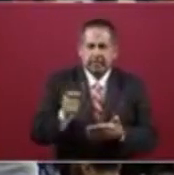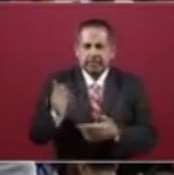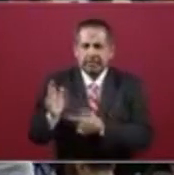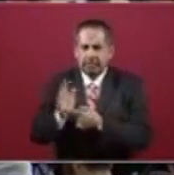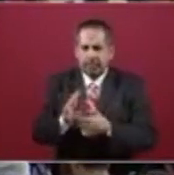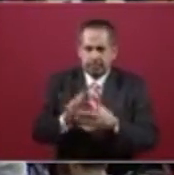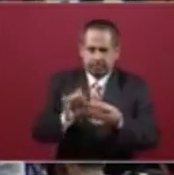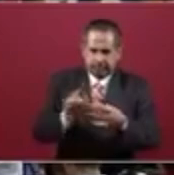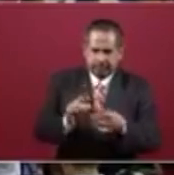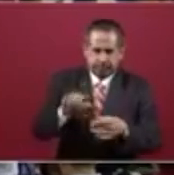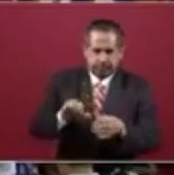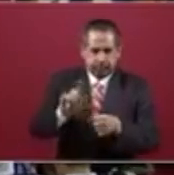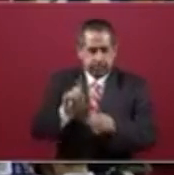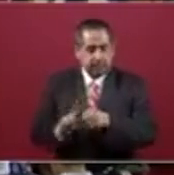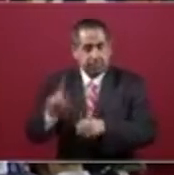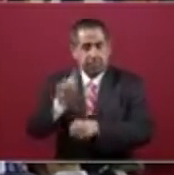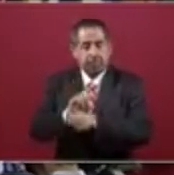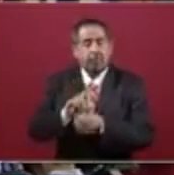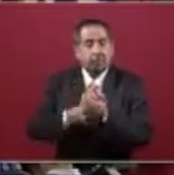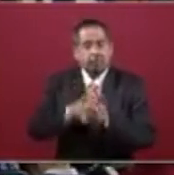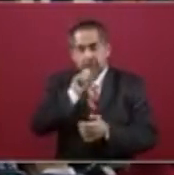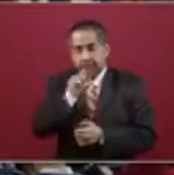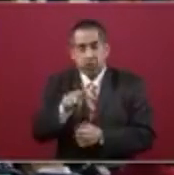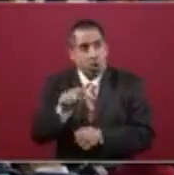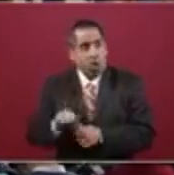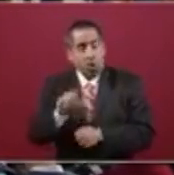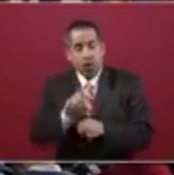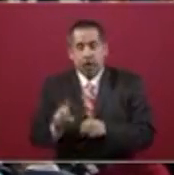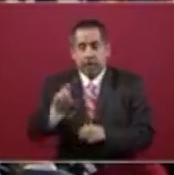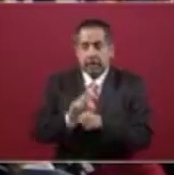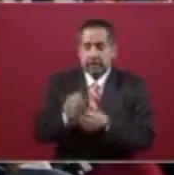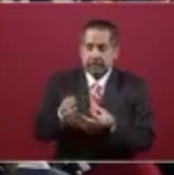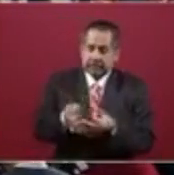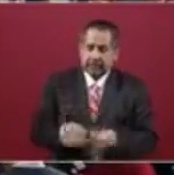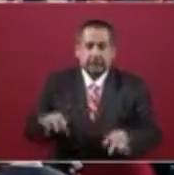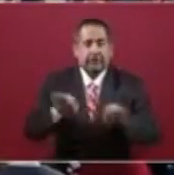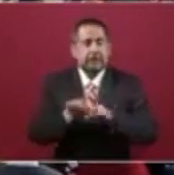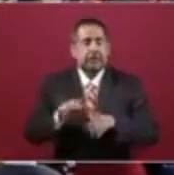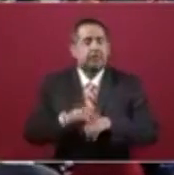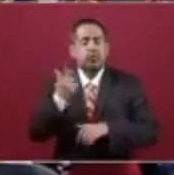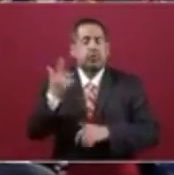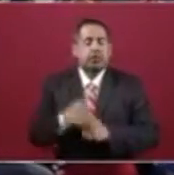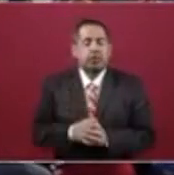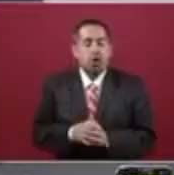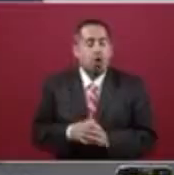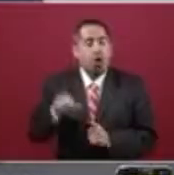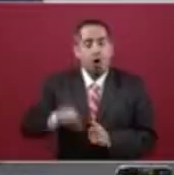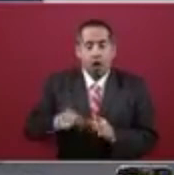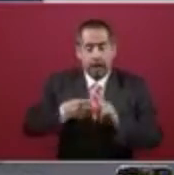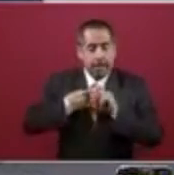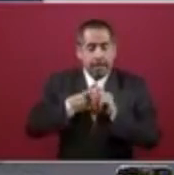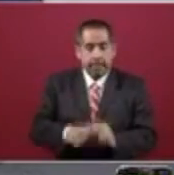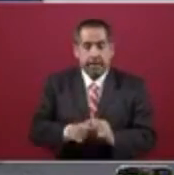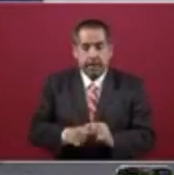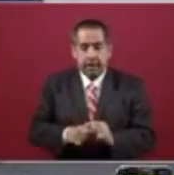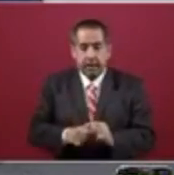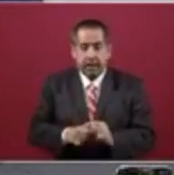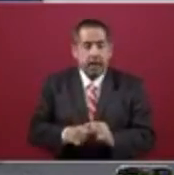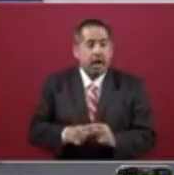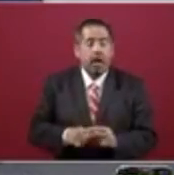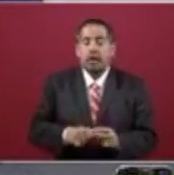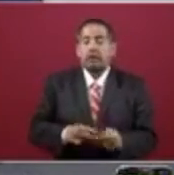porque el día de hoy también va a ser muy importante. Se inicia el proceso de